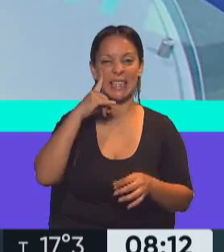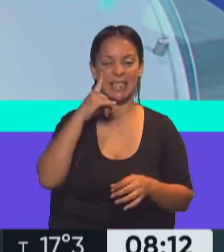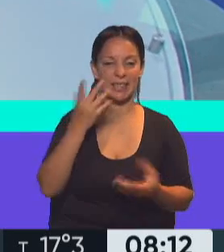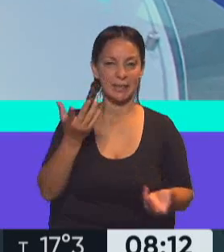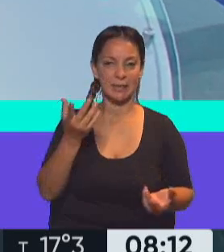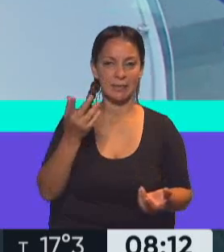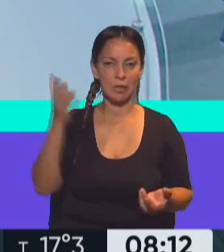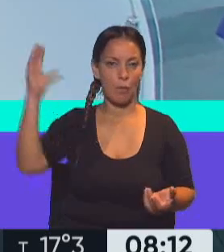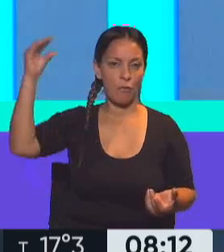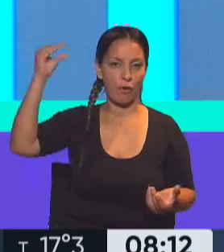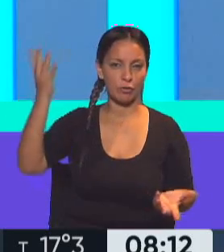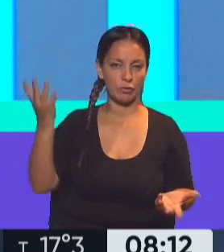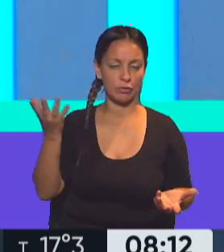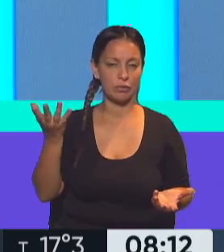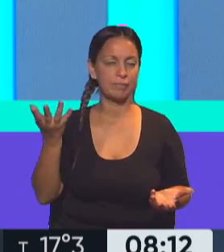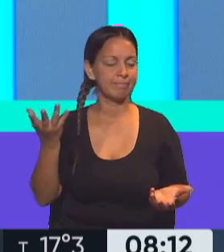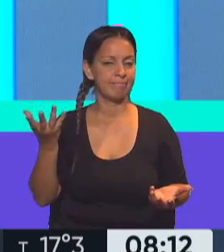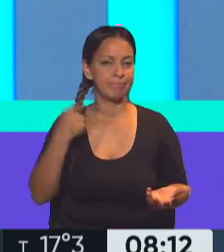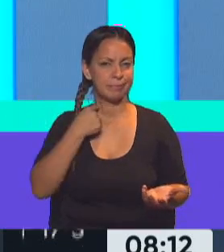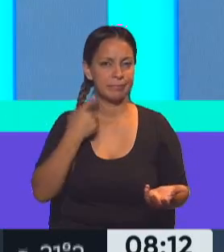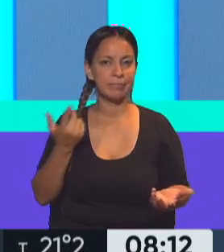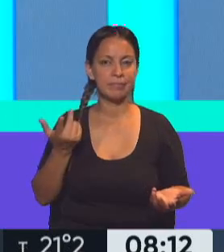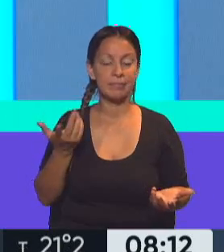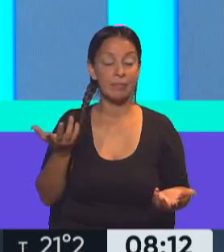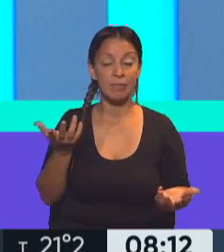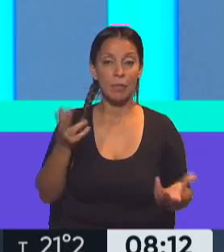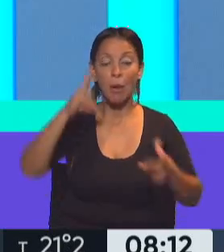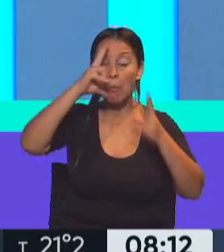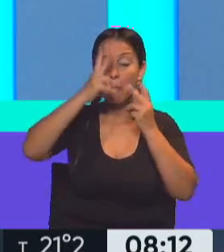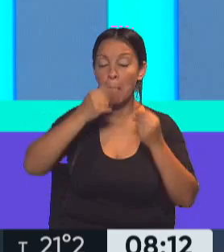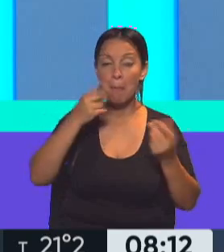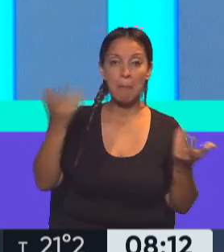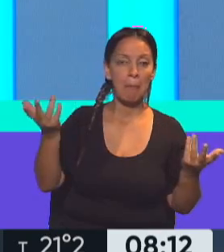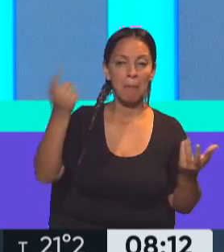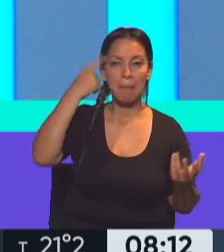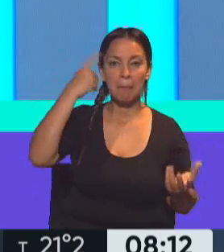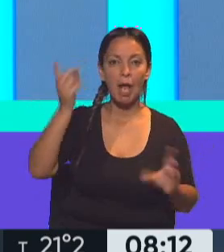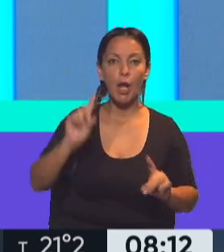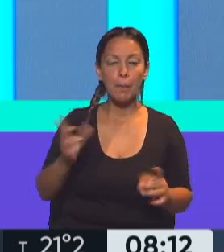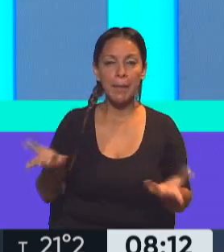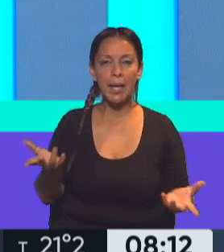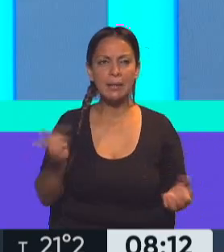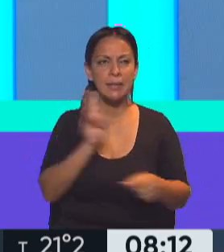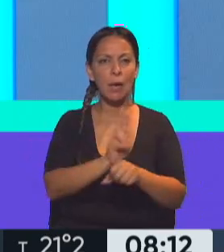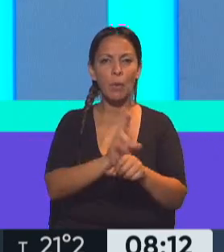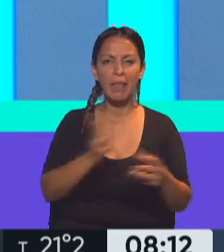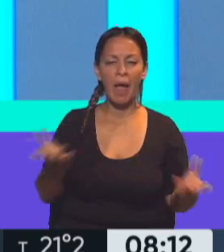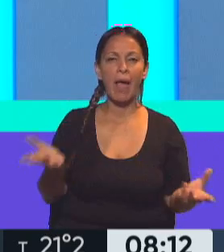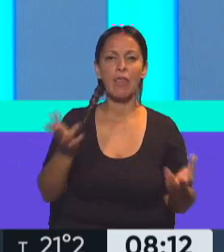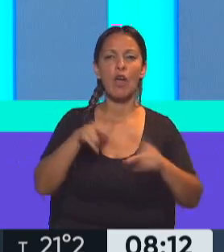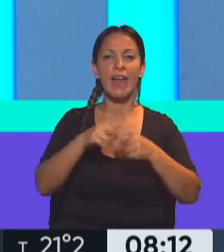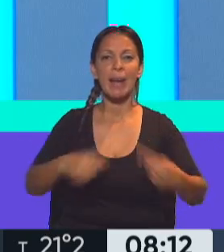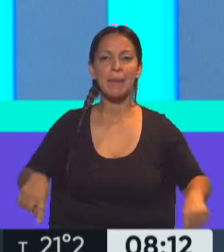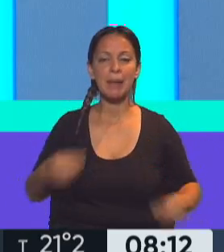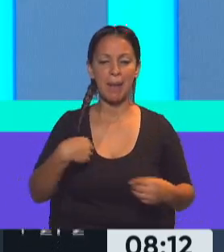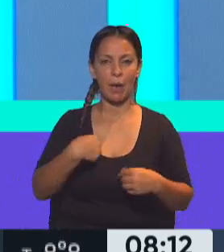vienen a conjugar producto de la falta de noción de esa reducción de daño, de la protección, de las herramientas para poder